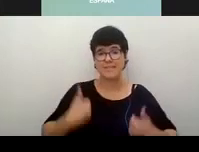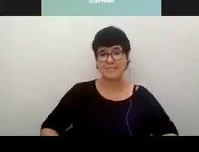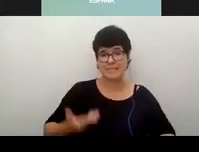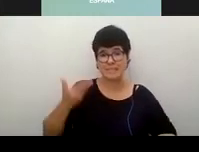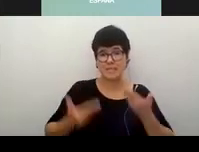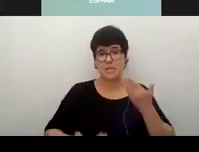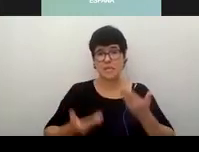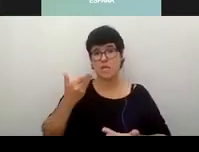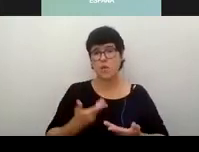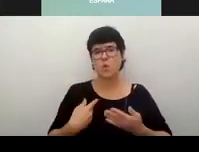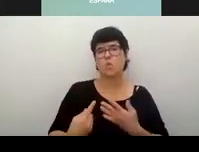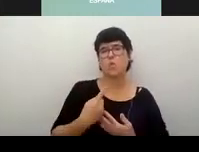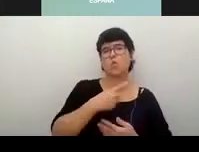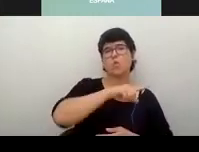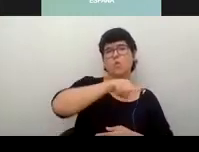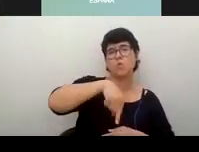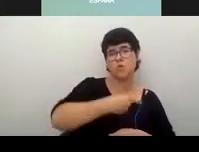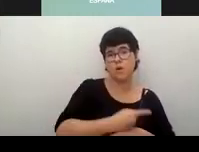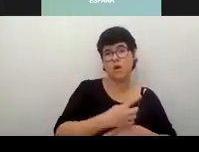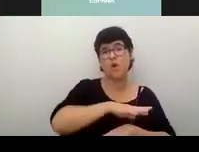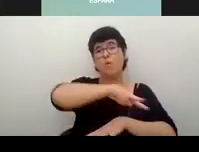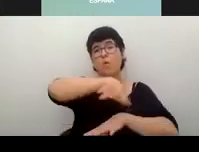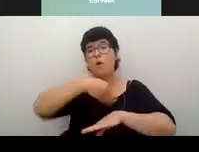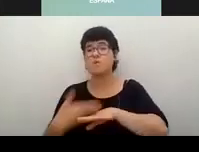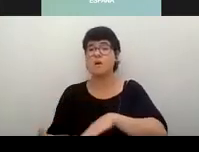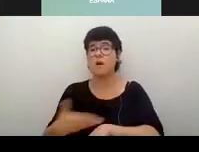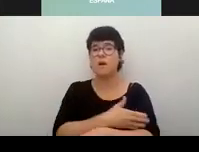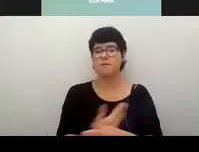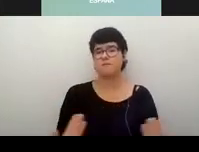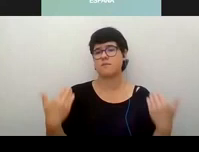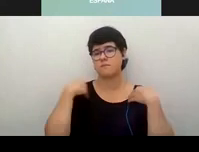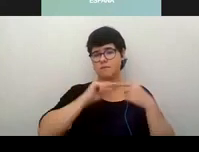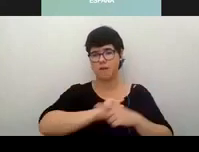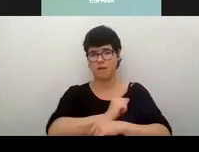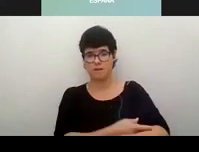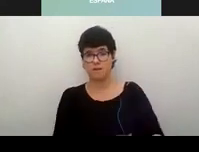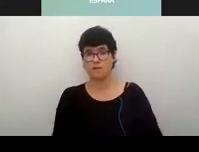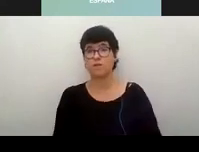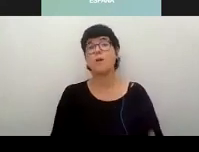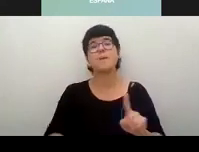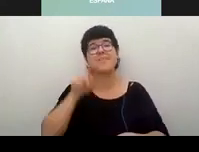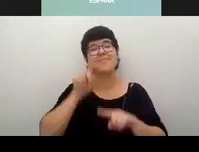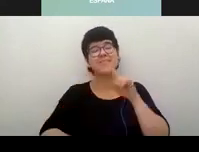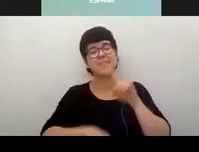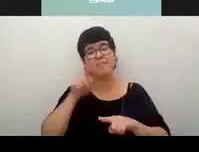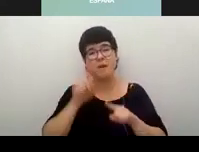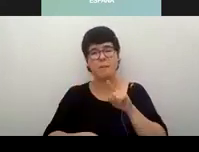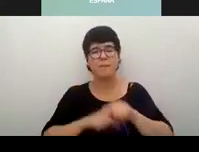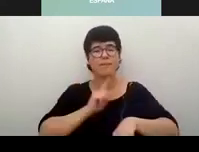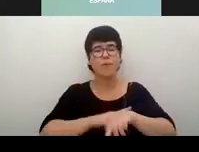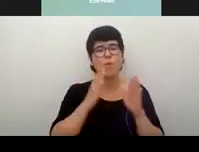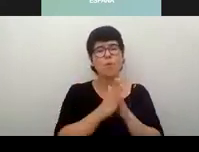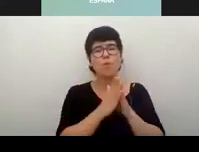a variar muchísimo en función del tipo de ejercicio que vamos a hacer y sobre todo de la duración del mismo. Veremos que cuanto